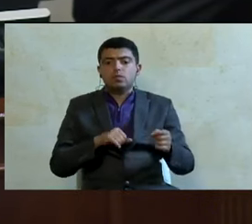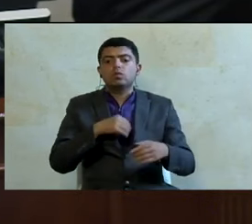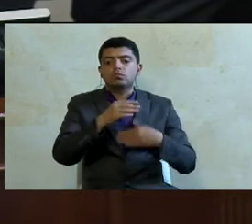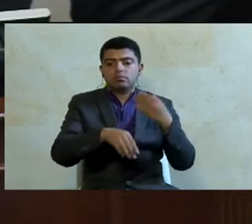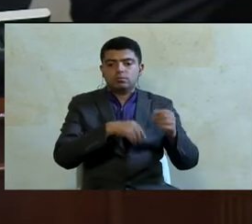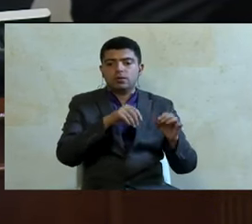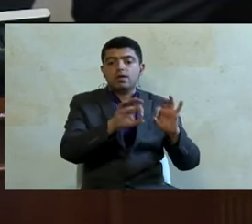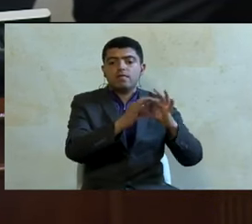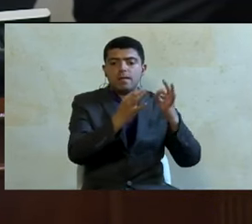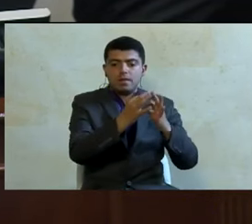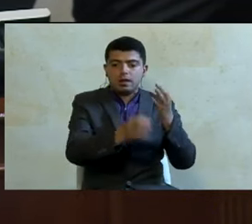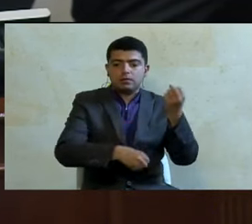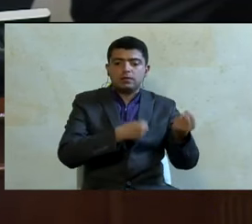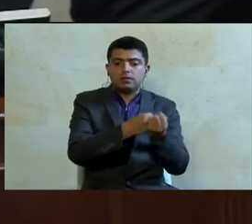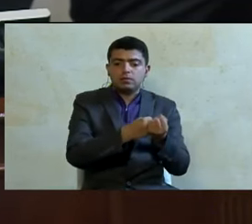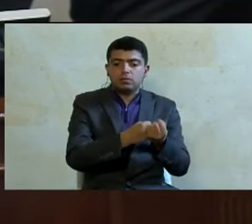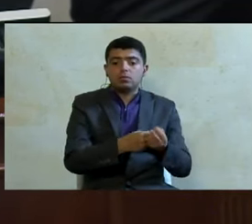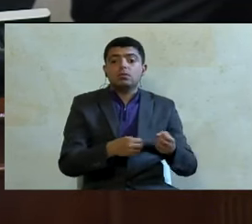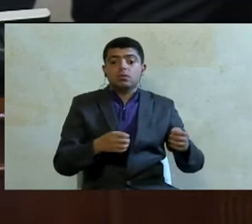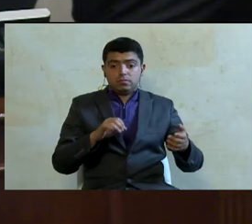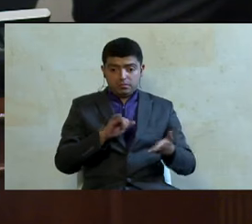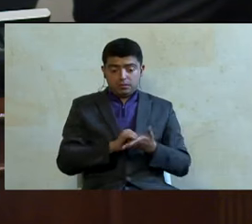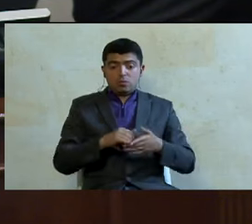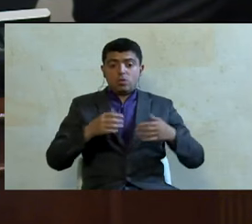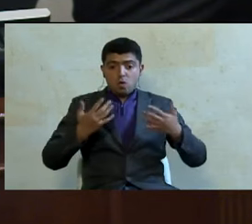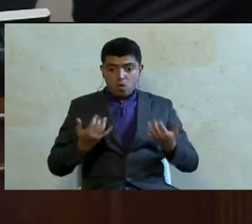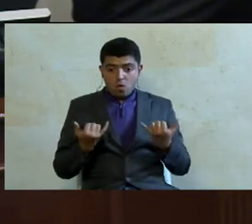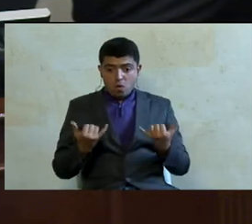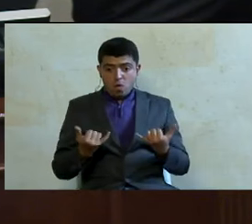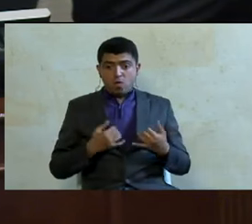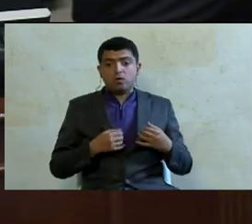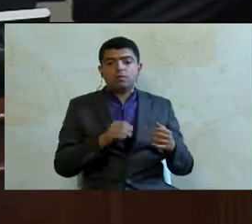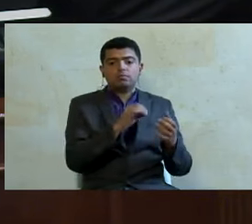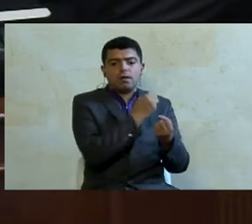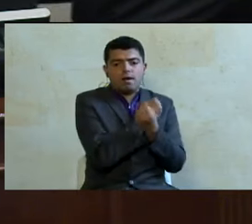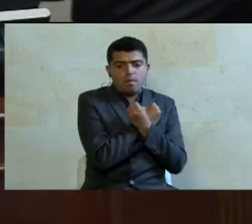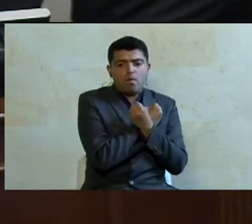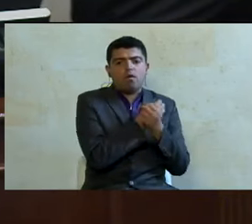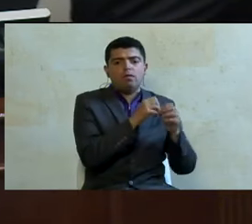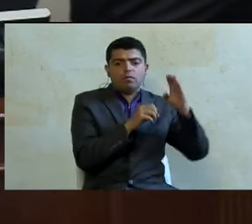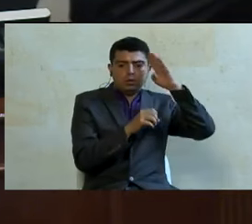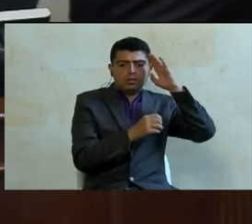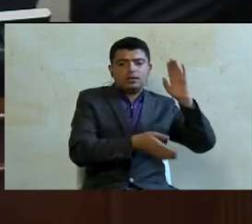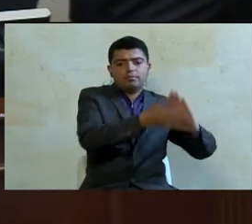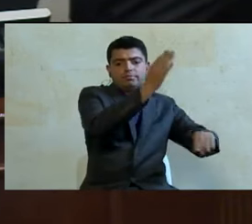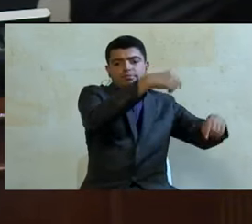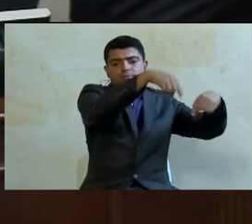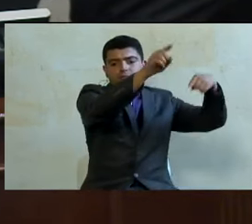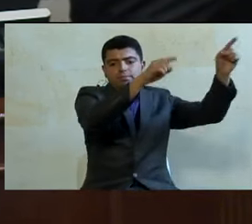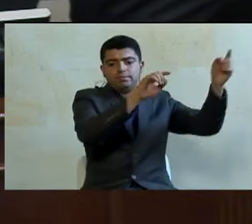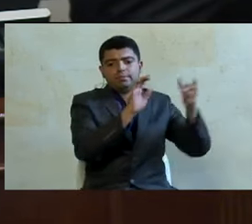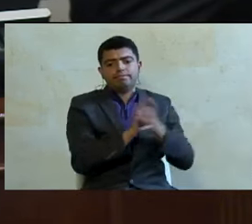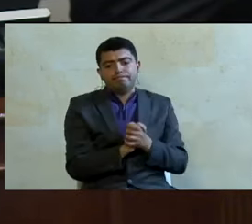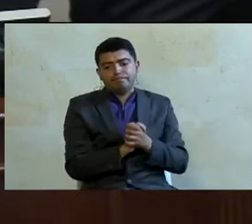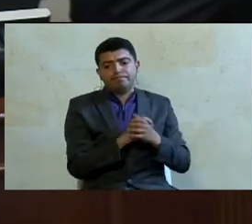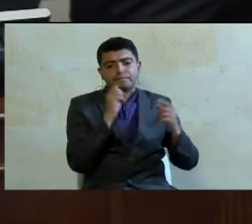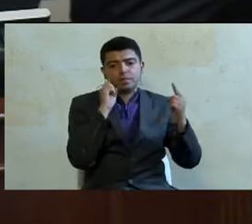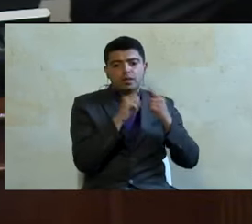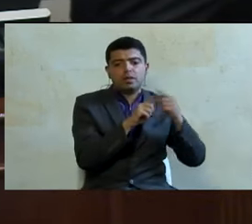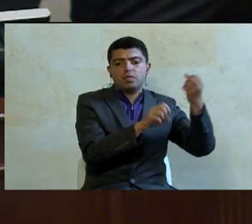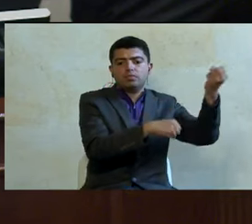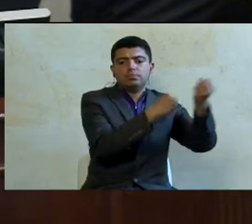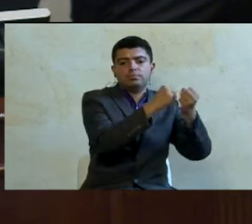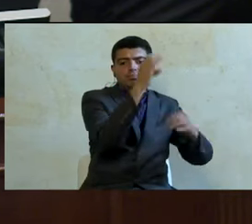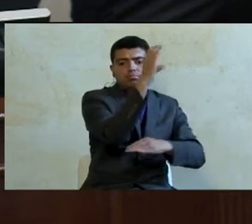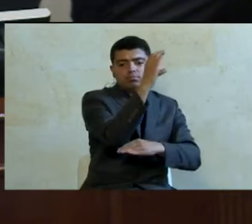familias quienes somos los que sacrificamos el tiempo con nuestros seres amados y que para que ellos puedan salir a defendernos y como ya